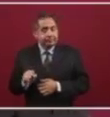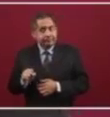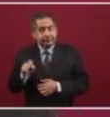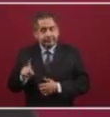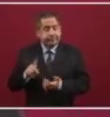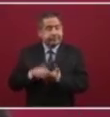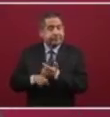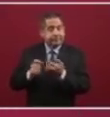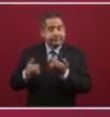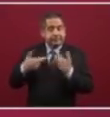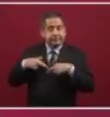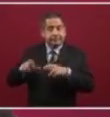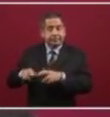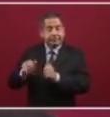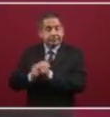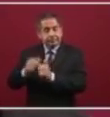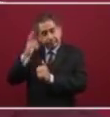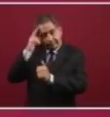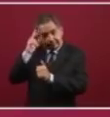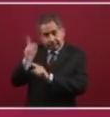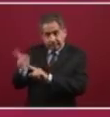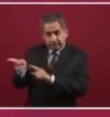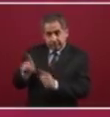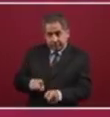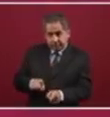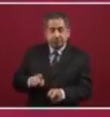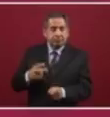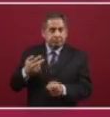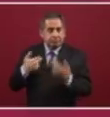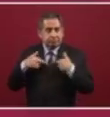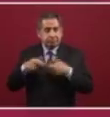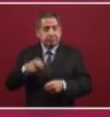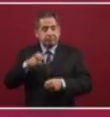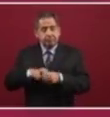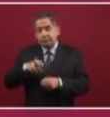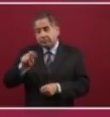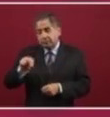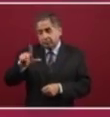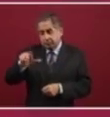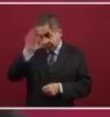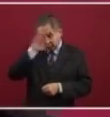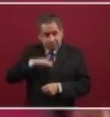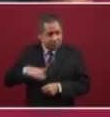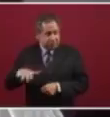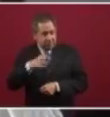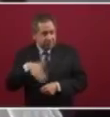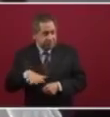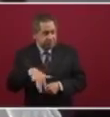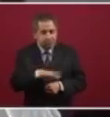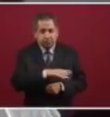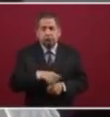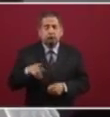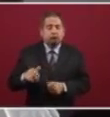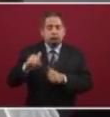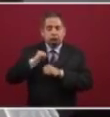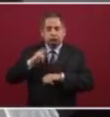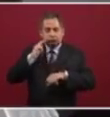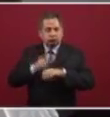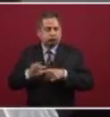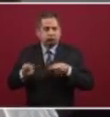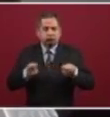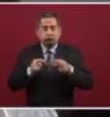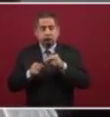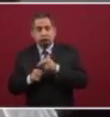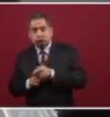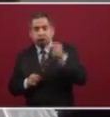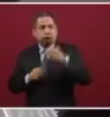el representante de Porfirio Díaz desde Nuevo León y el encargado de atender todo el norte